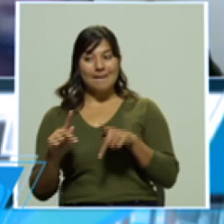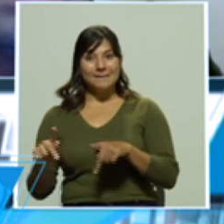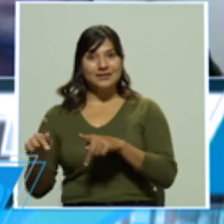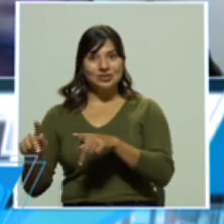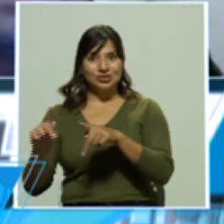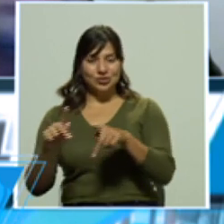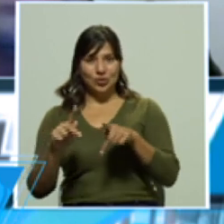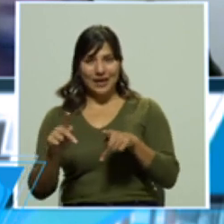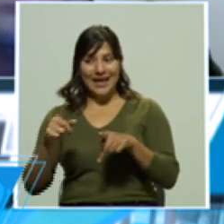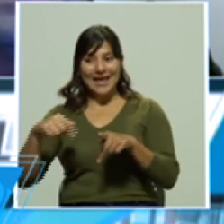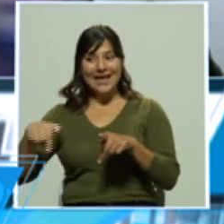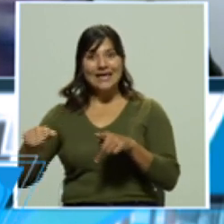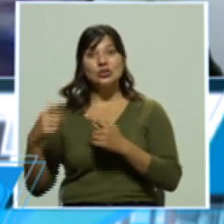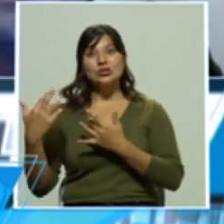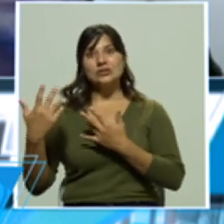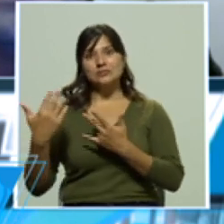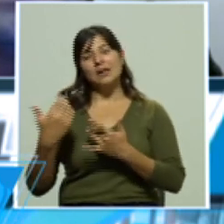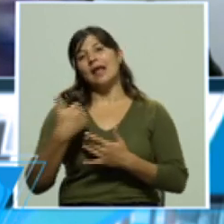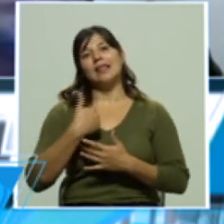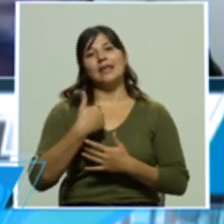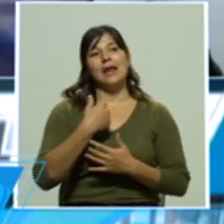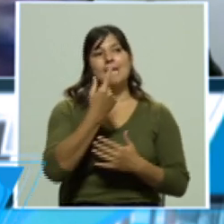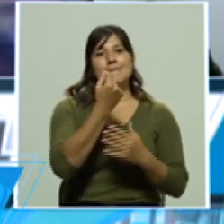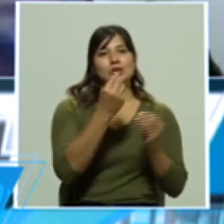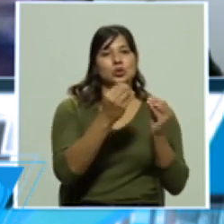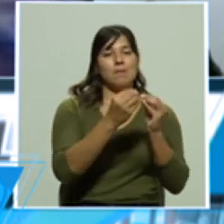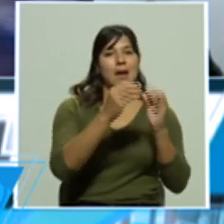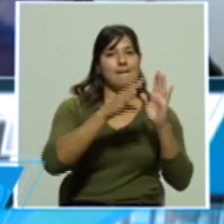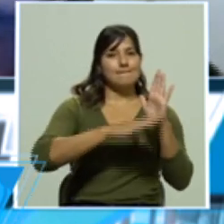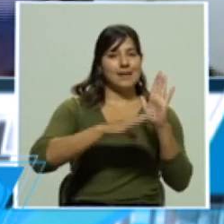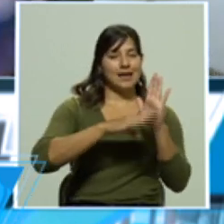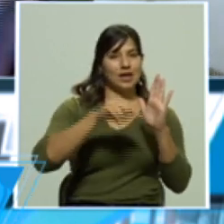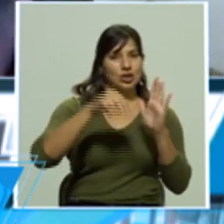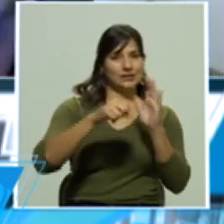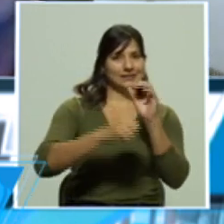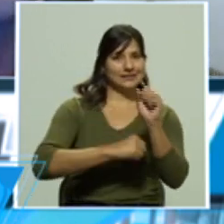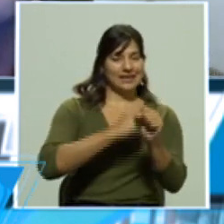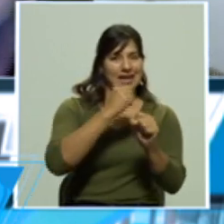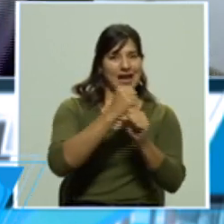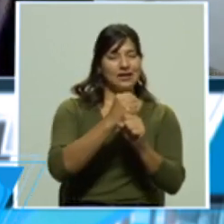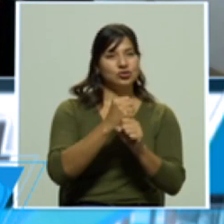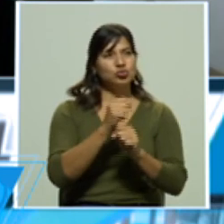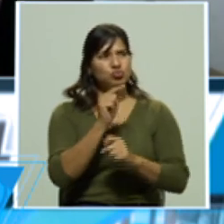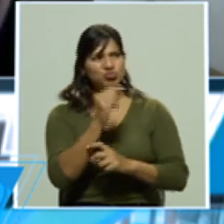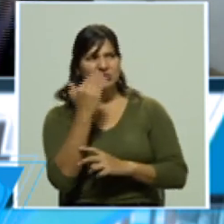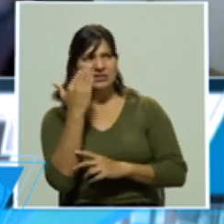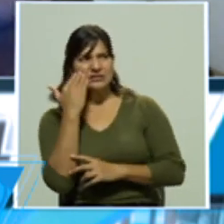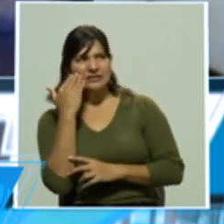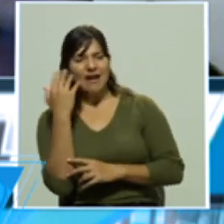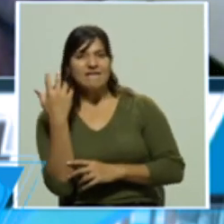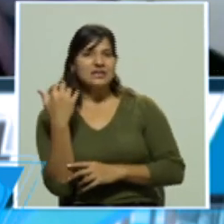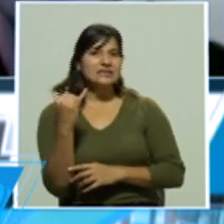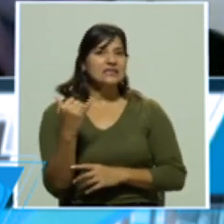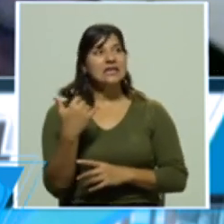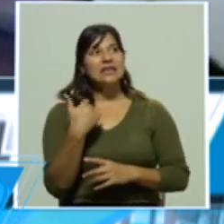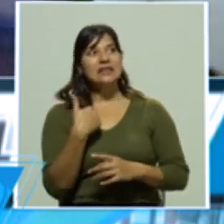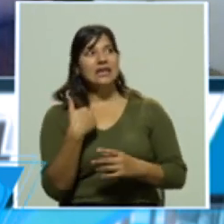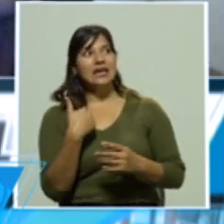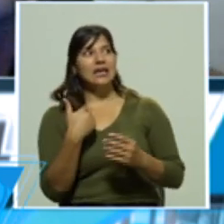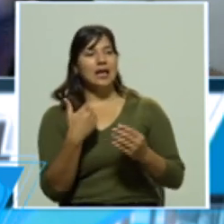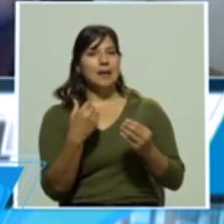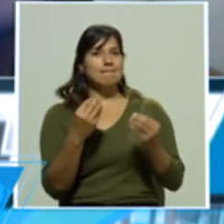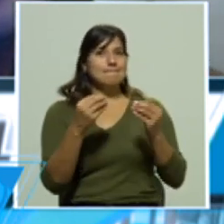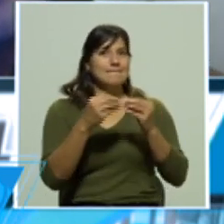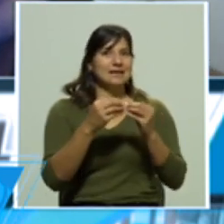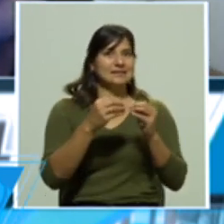tener buenas ofertas y descuentos este año. ¿Tienen información sobre si habrá una política de oferta en general en